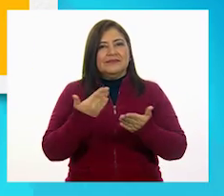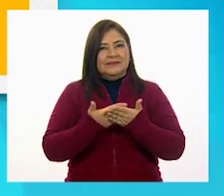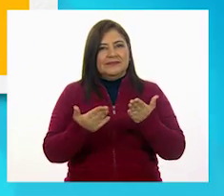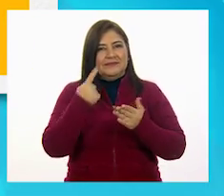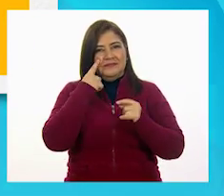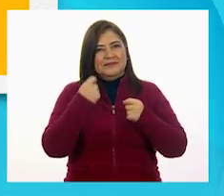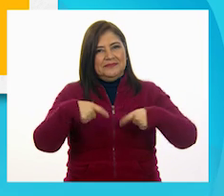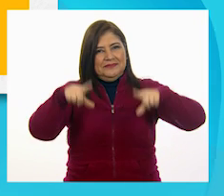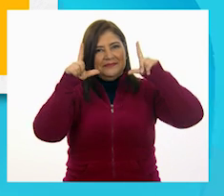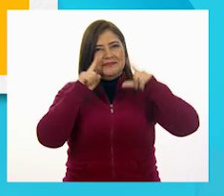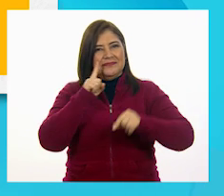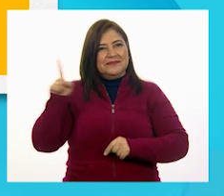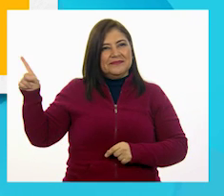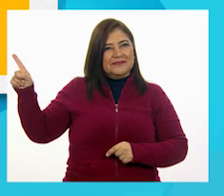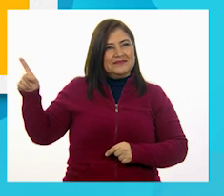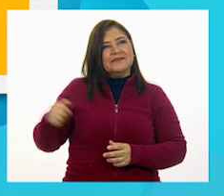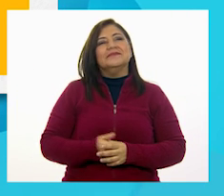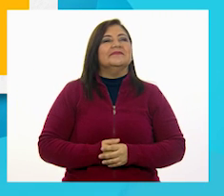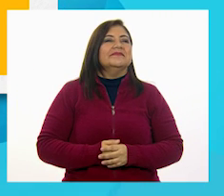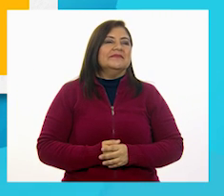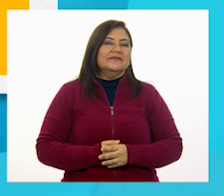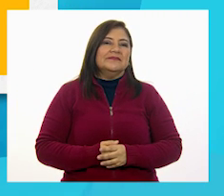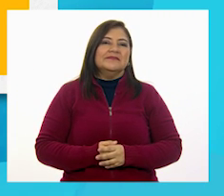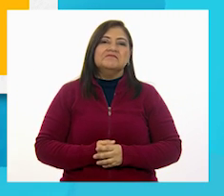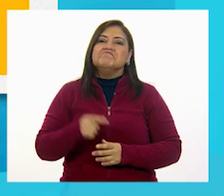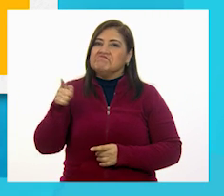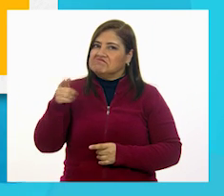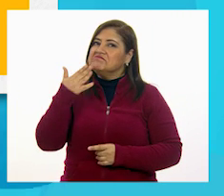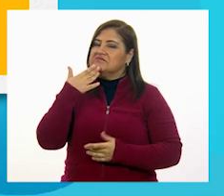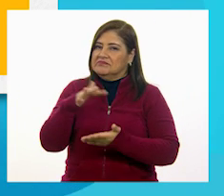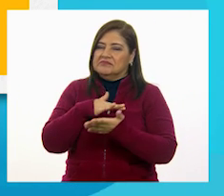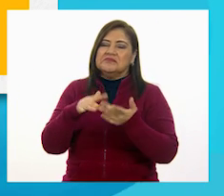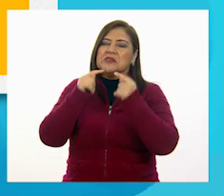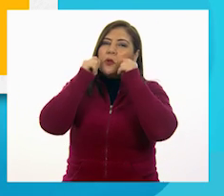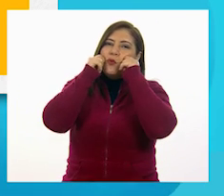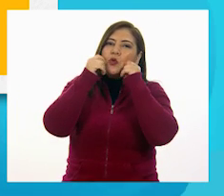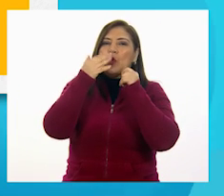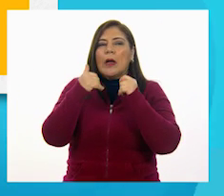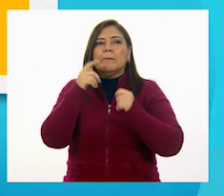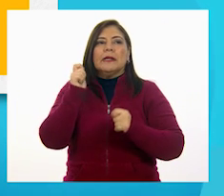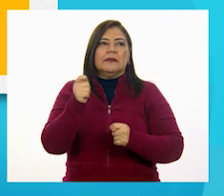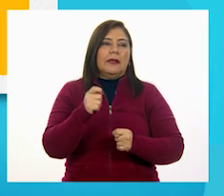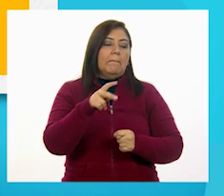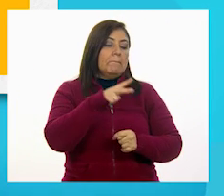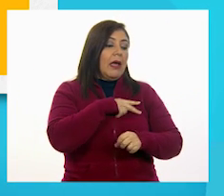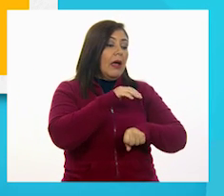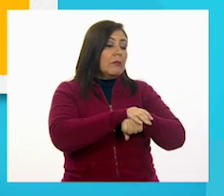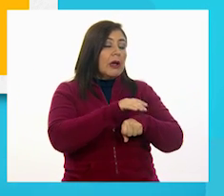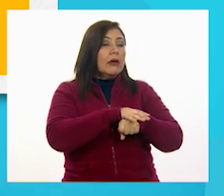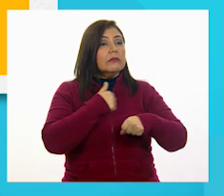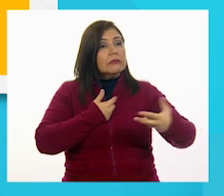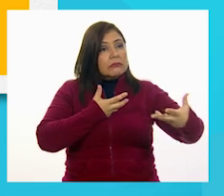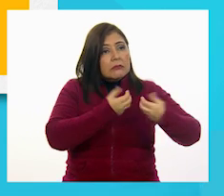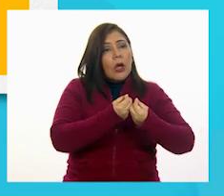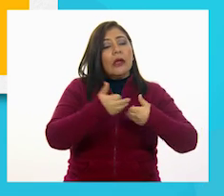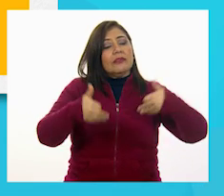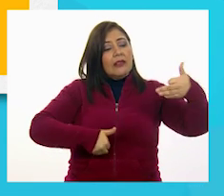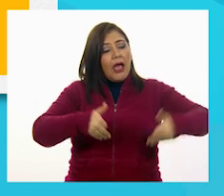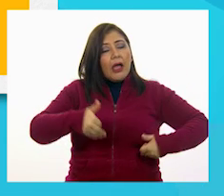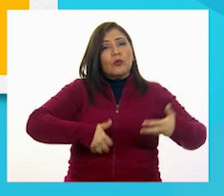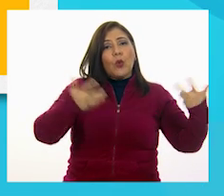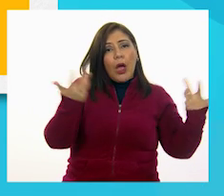está. Y vas a ver, Alexia, que lo leíste bastante bien, aunque no los tenía. Mis amigos y yo haremos una obra de